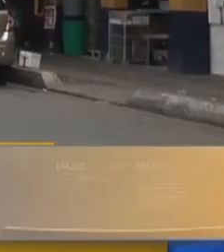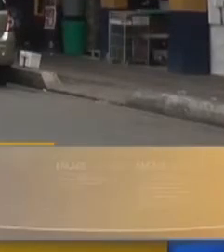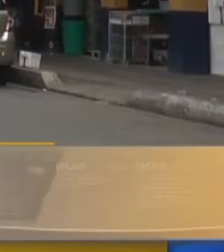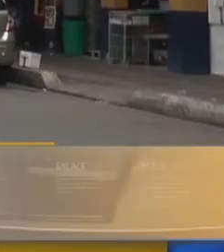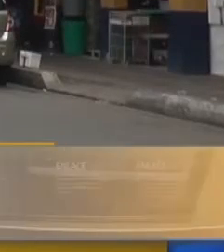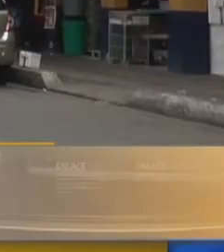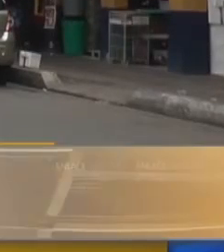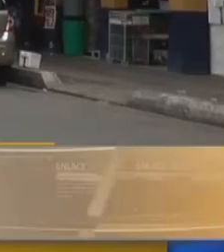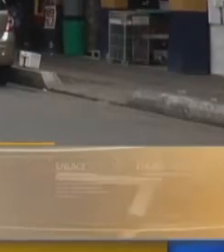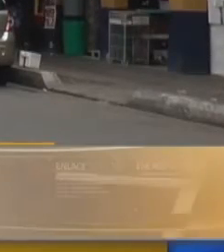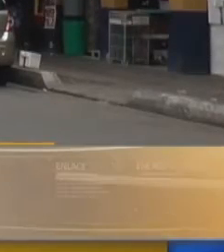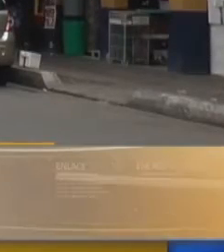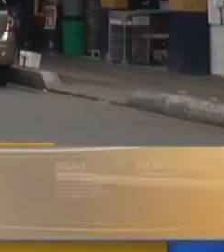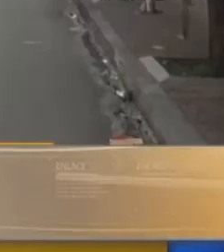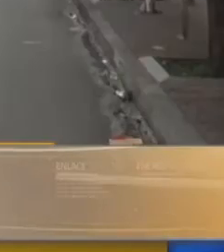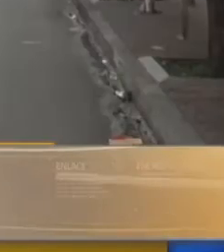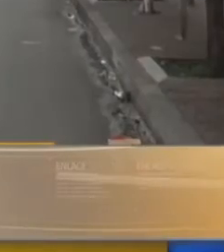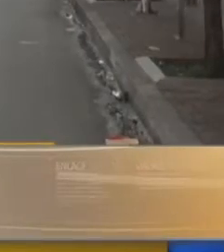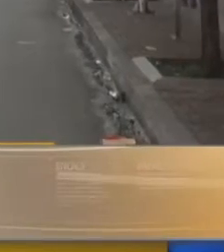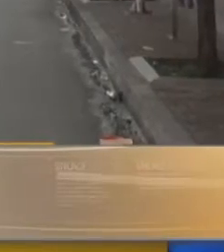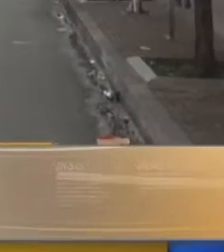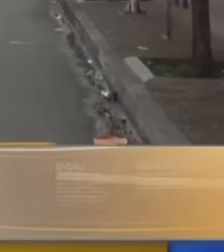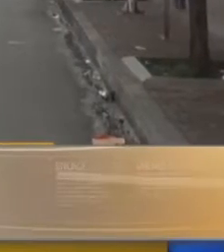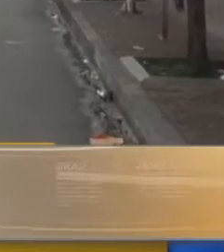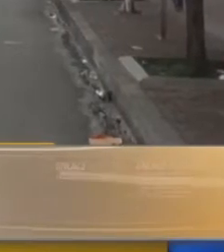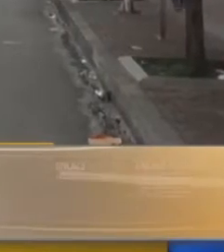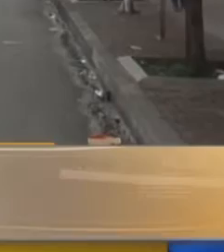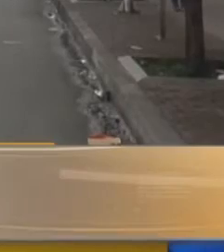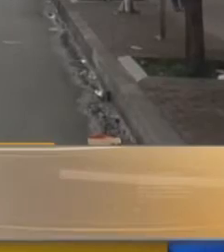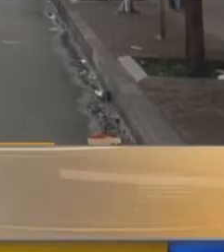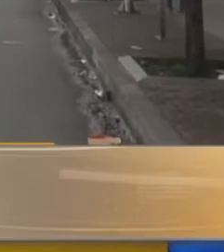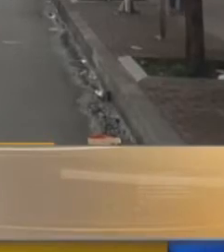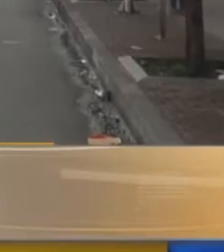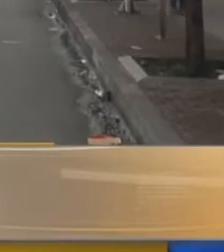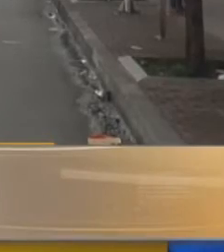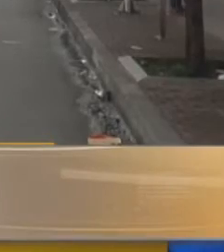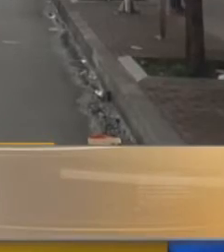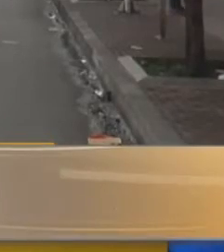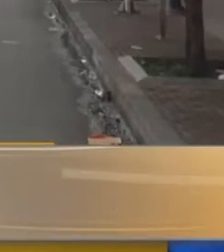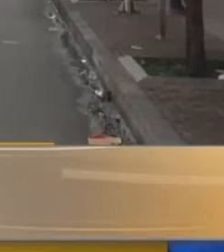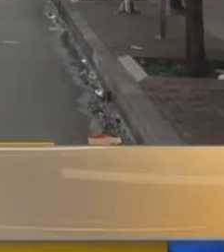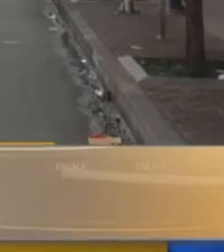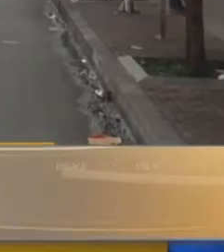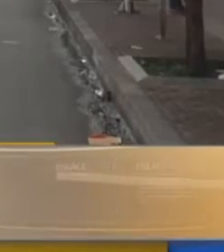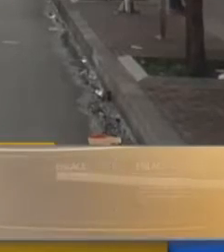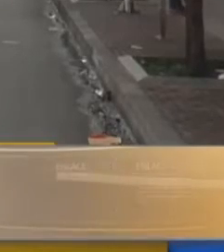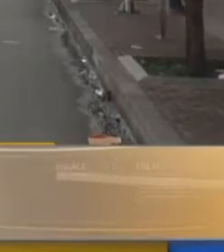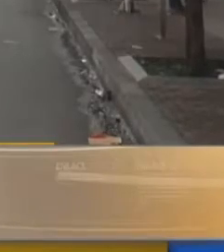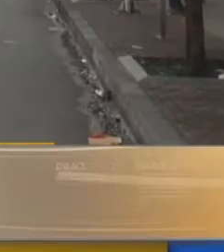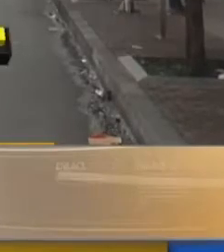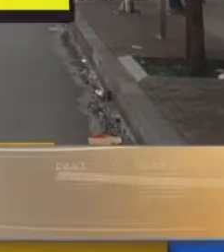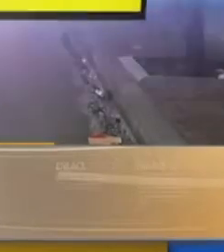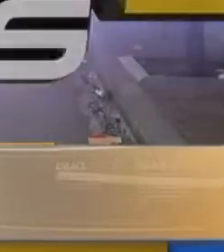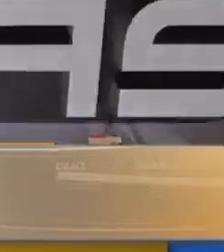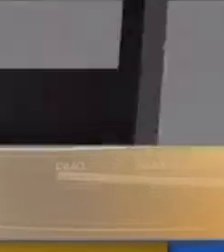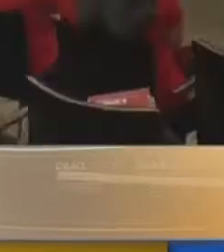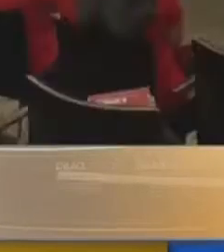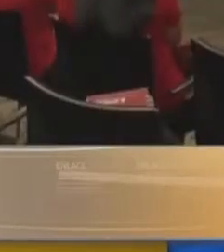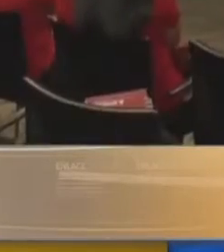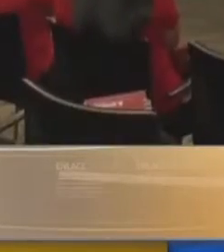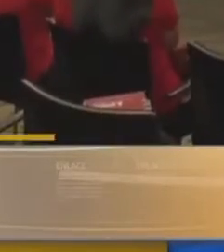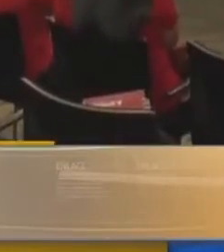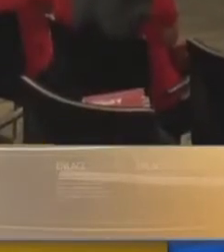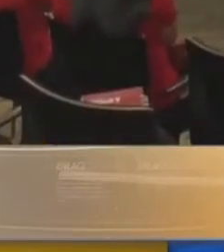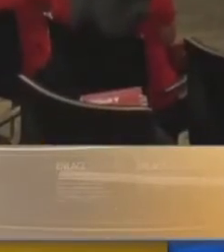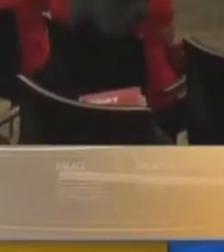Constitucional harán presencia en Seminario de Cultura de la Legalidad, que realizará la Alcaldía y la Gobernación el próximo 28 de noviembre en la ciudad.